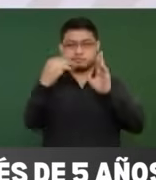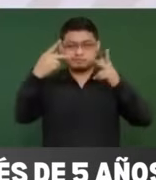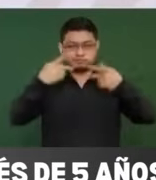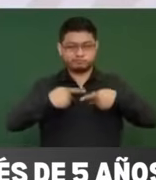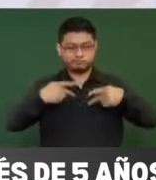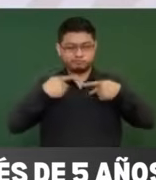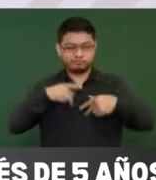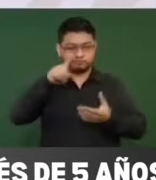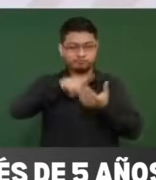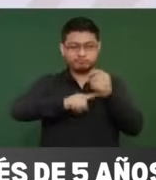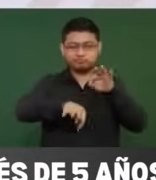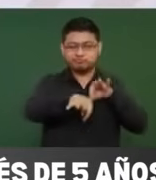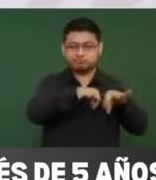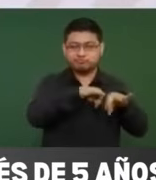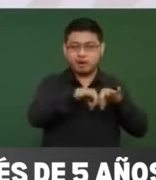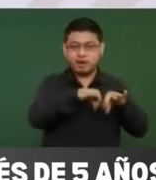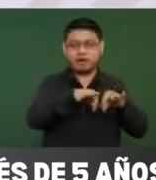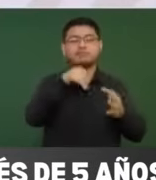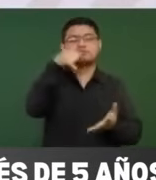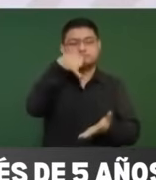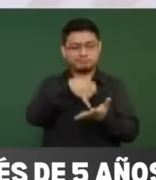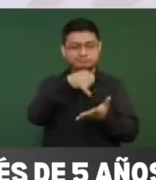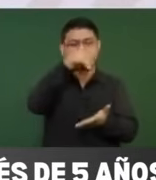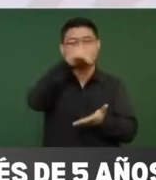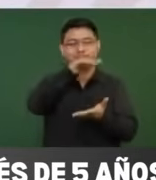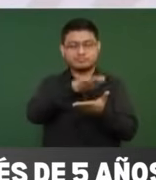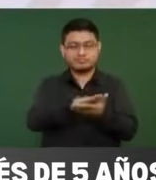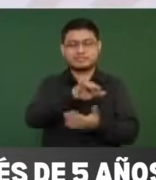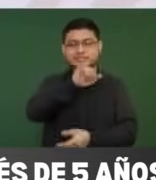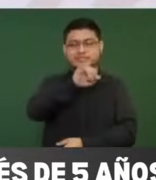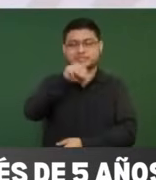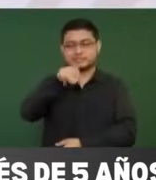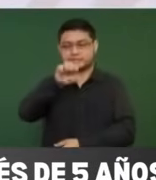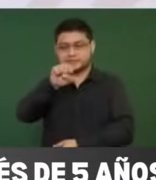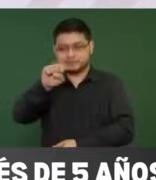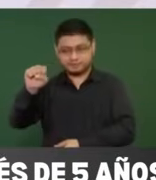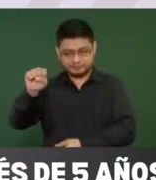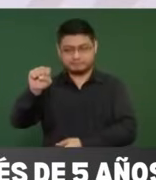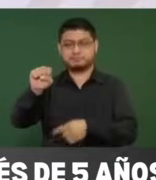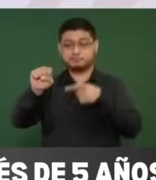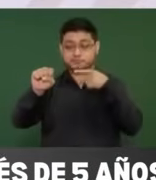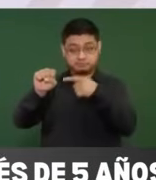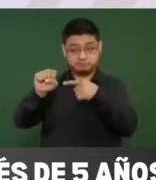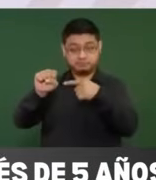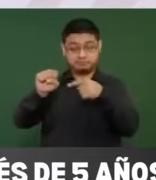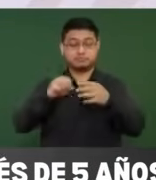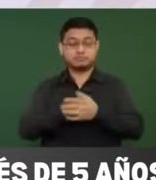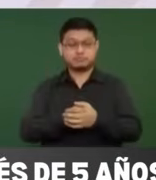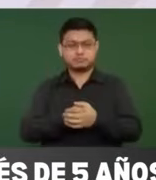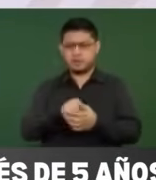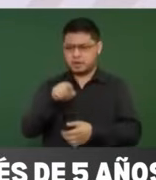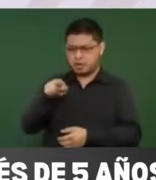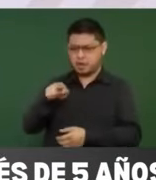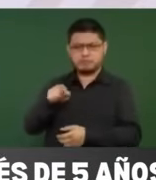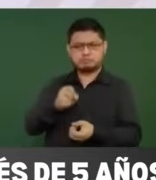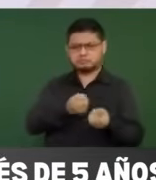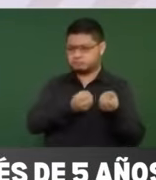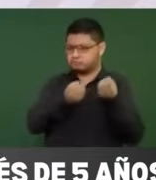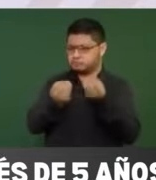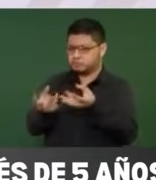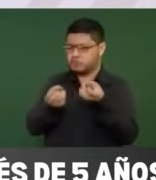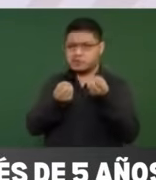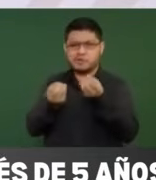en el Instituto Mexicano del Seguro Social, que reciben en promedio